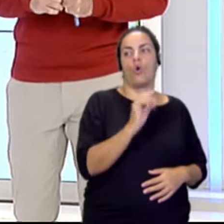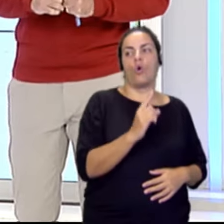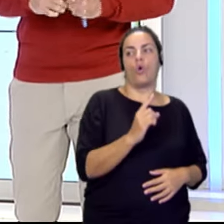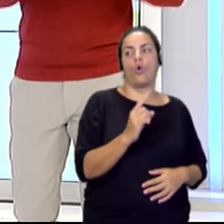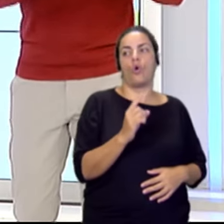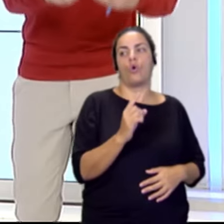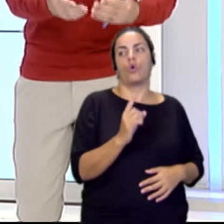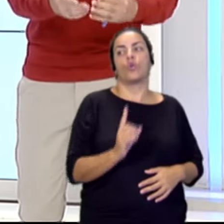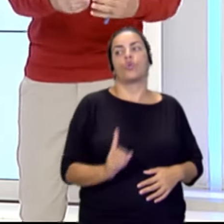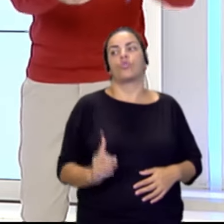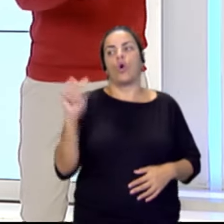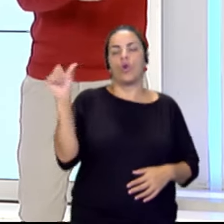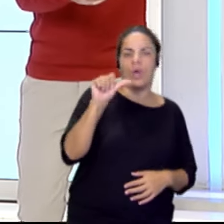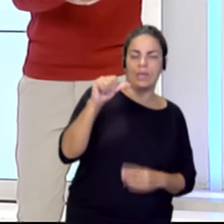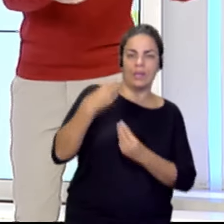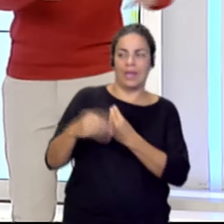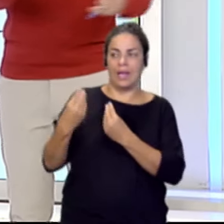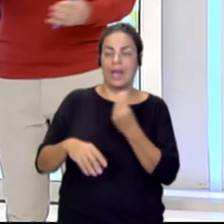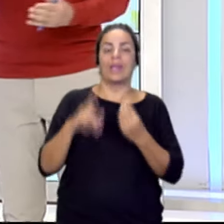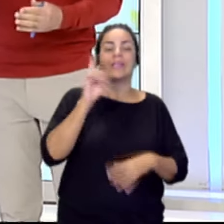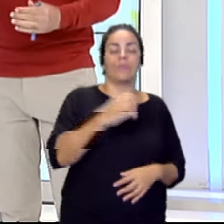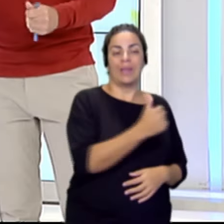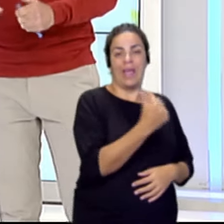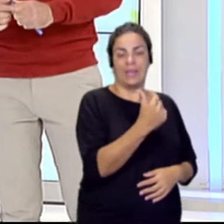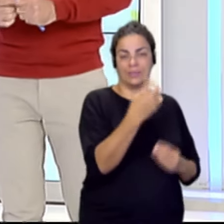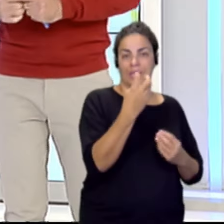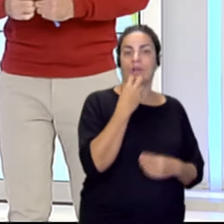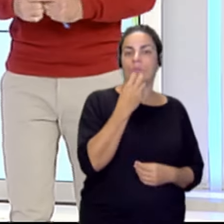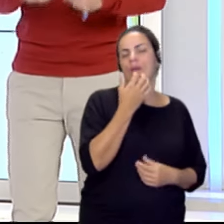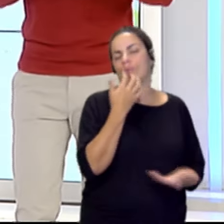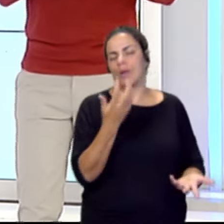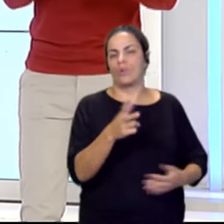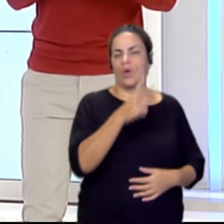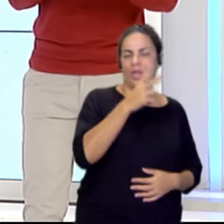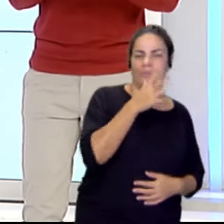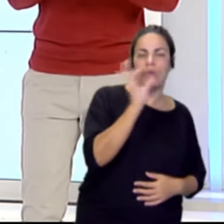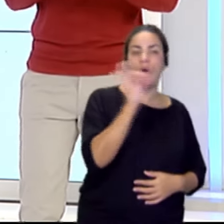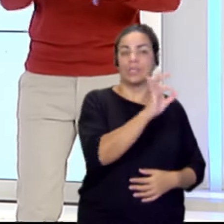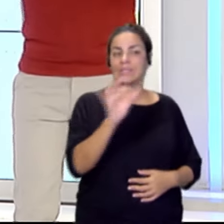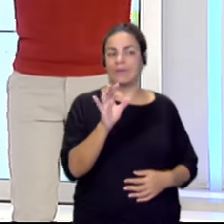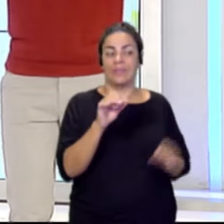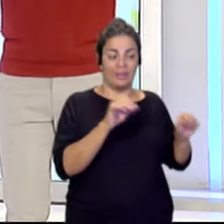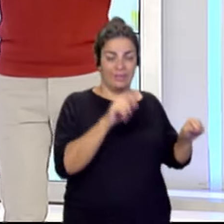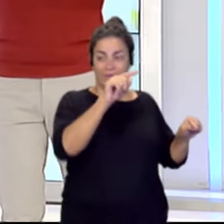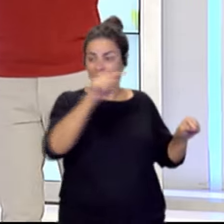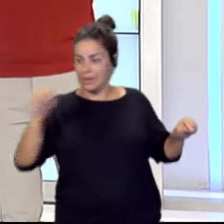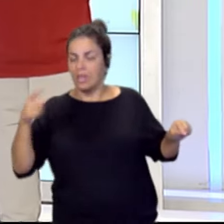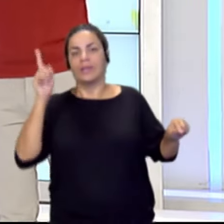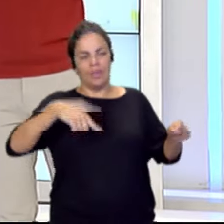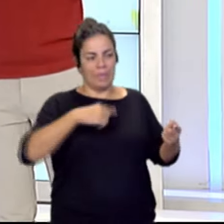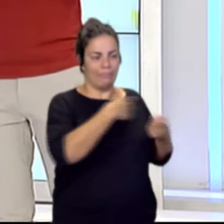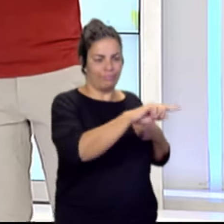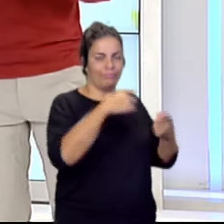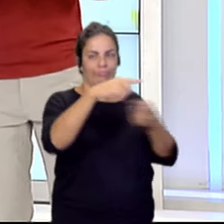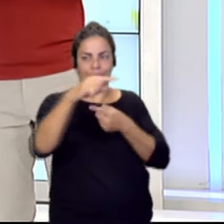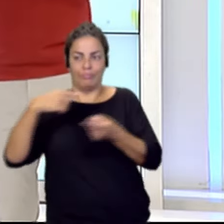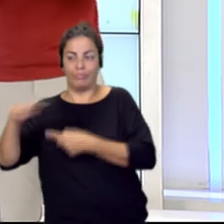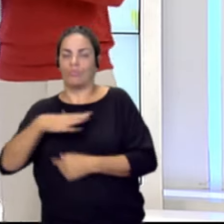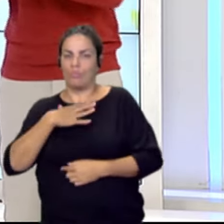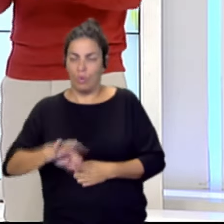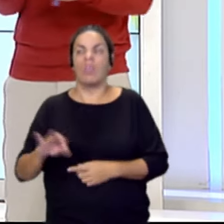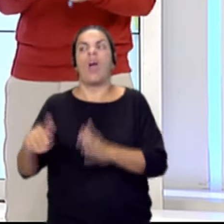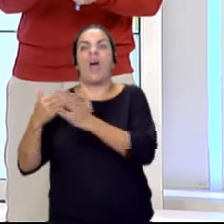Canaria, también en el este de La Gomera, municipios como Hormigua o como San Sebastián, porque allí podría llegar ese mensaje. Dicen que incluso hasta Fuerteventura. Bueno, lo